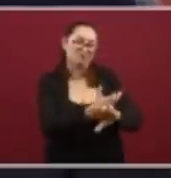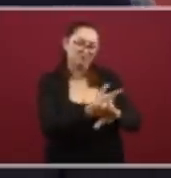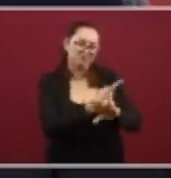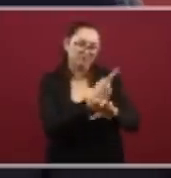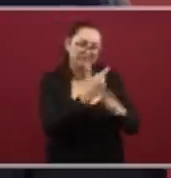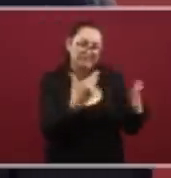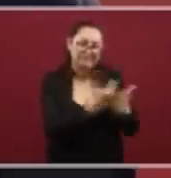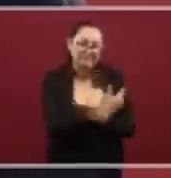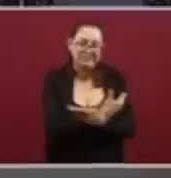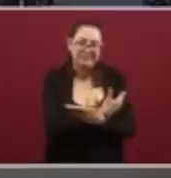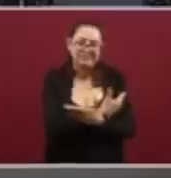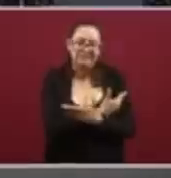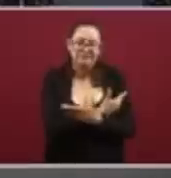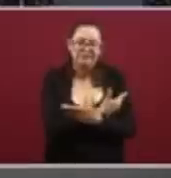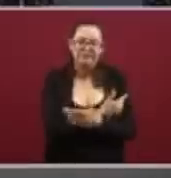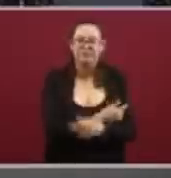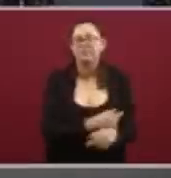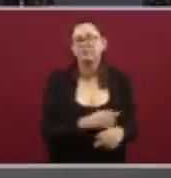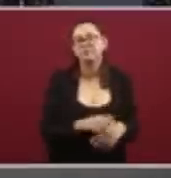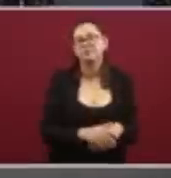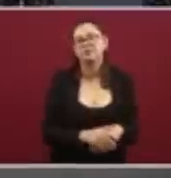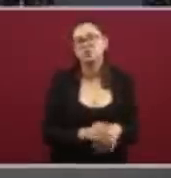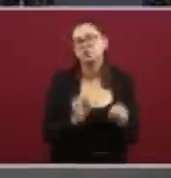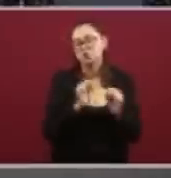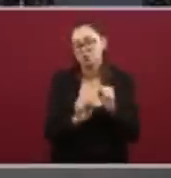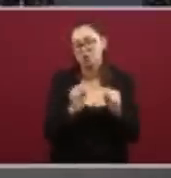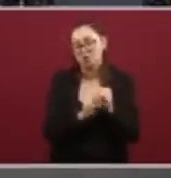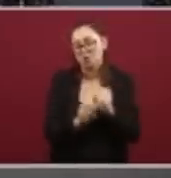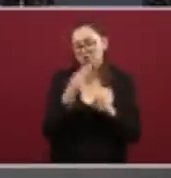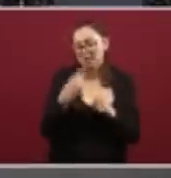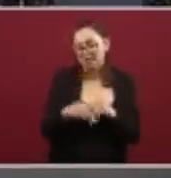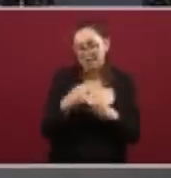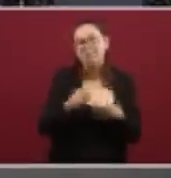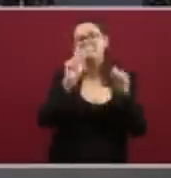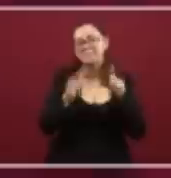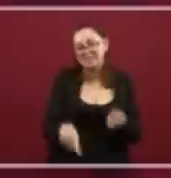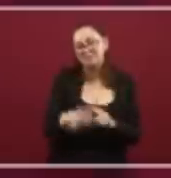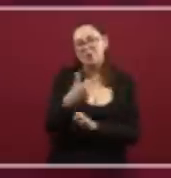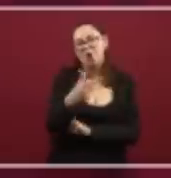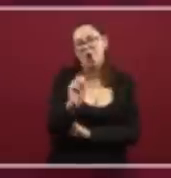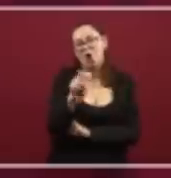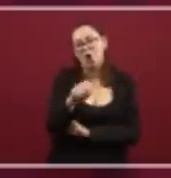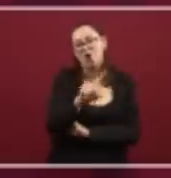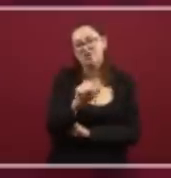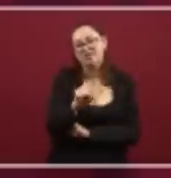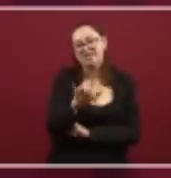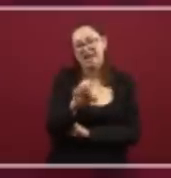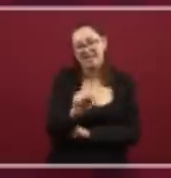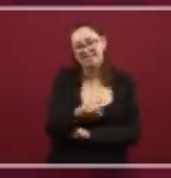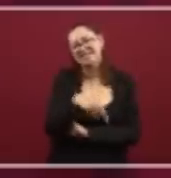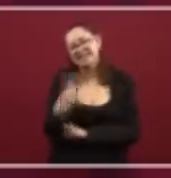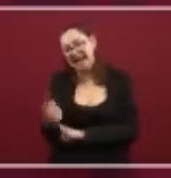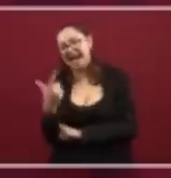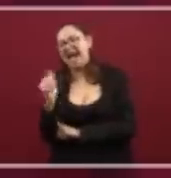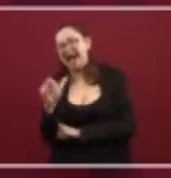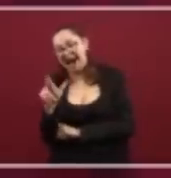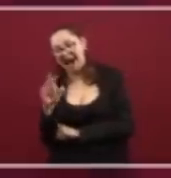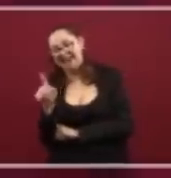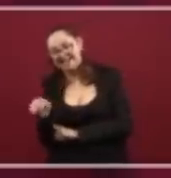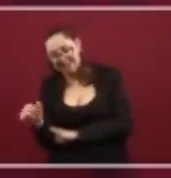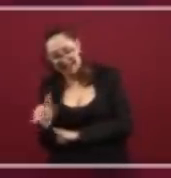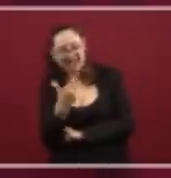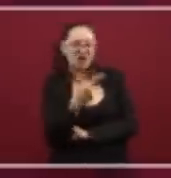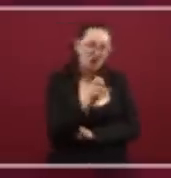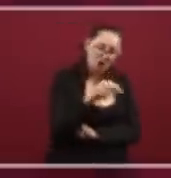saben cómo se le daba a su suegro gonzález y el garza y sus euros gonzález